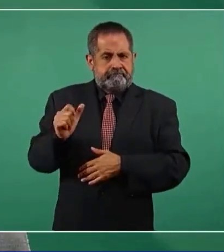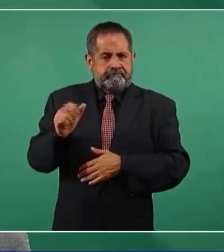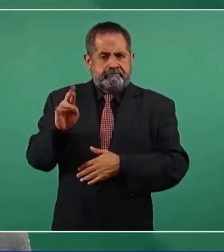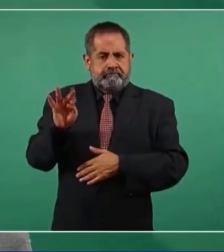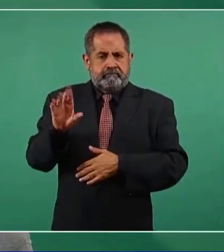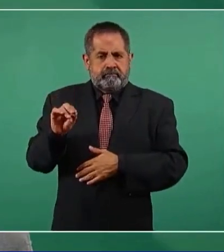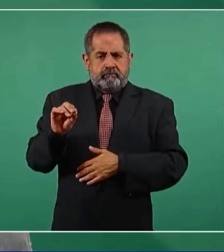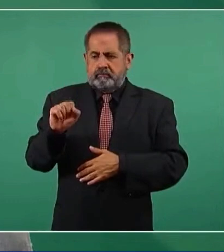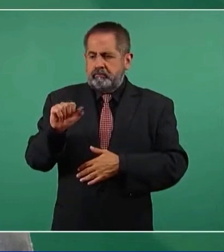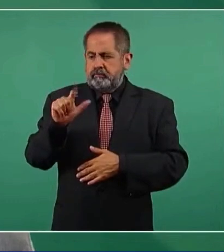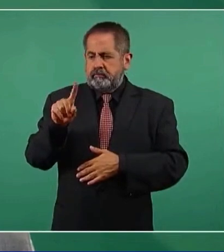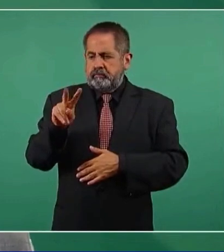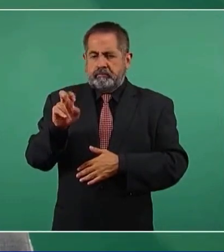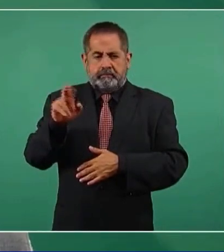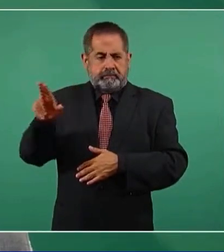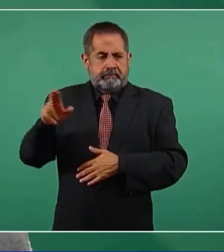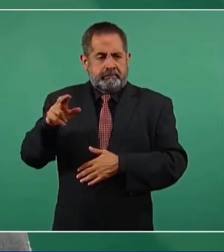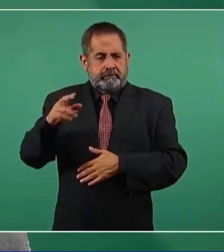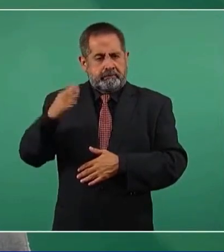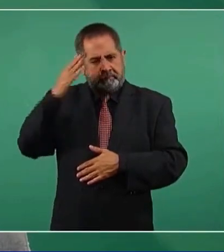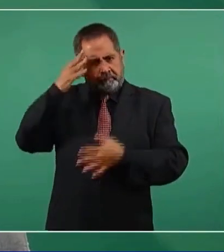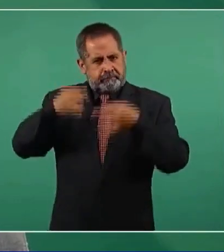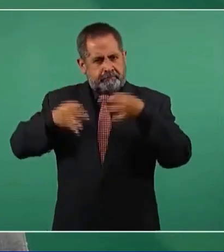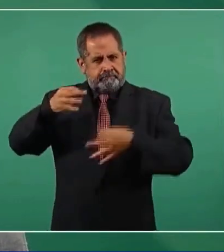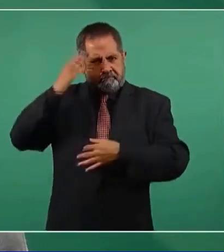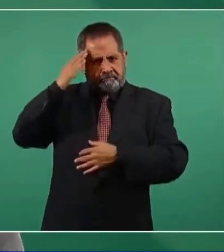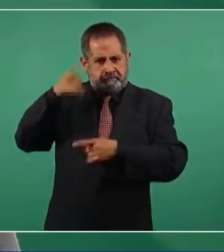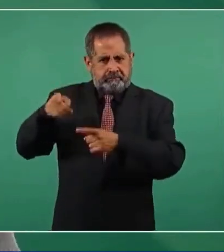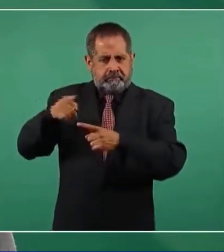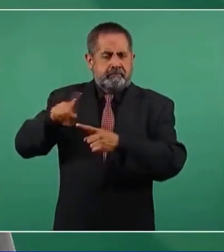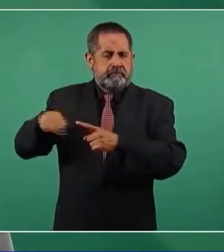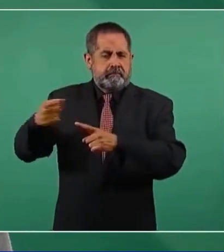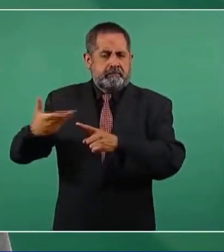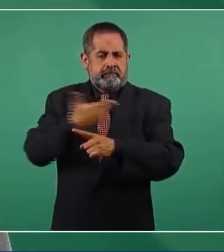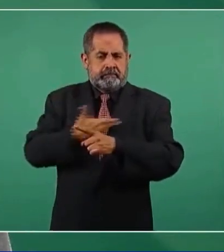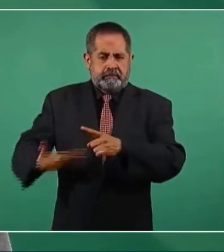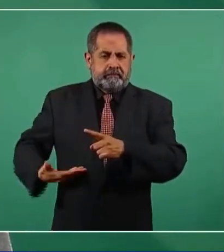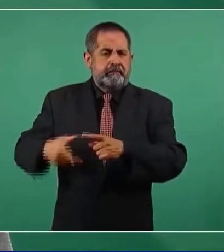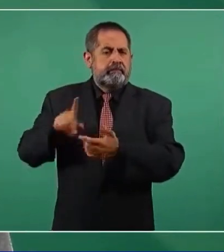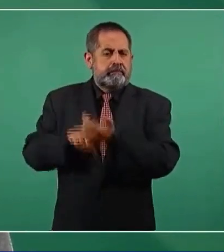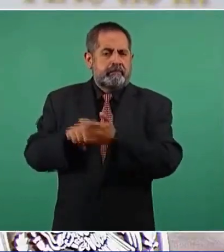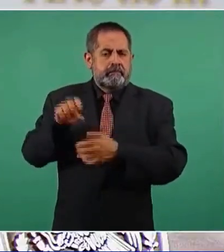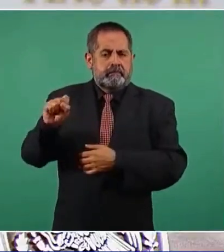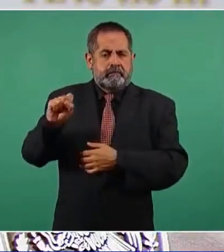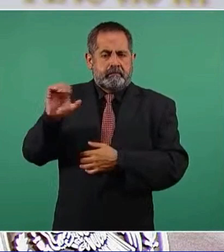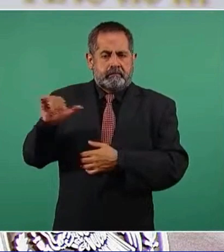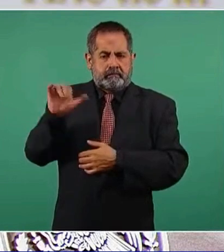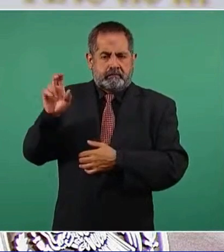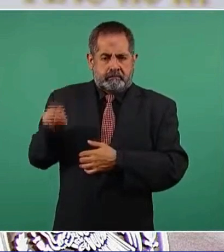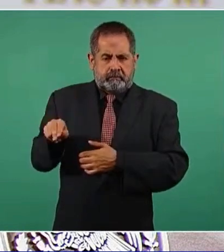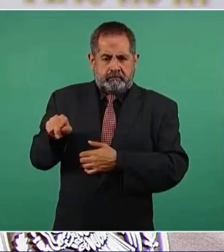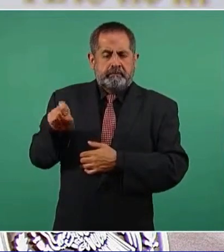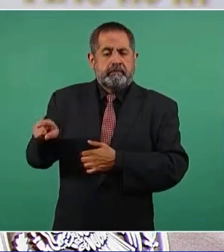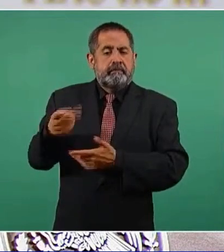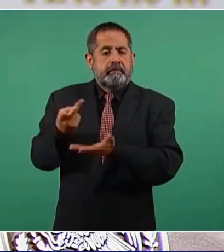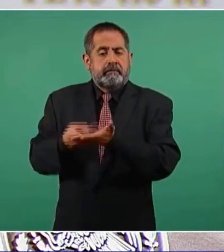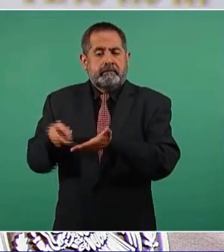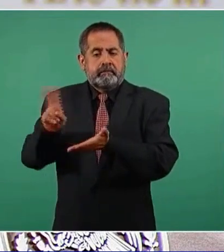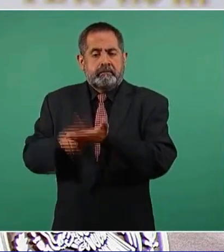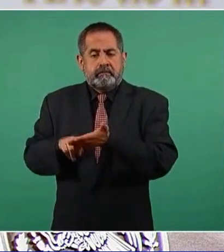el ministro Saldívar, no solo como presidente de la Suprema Corte de Justicia,